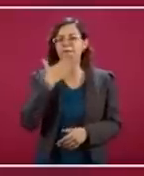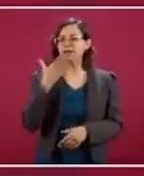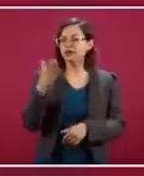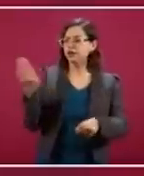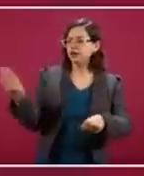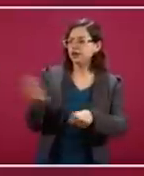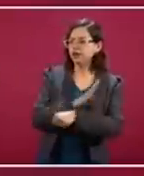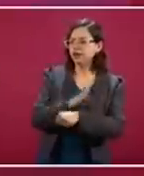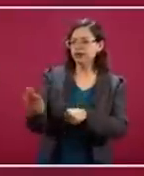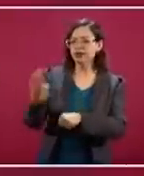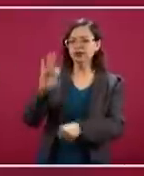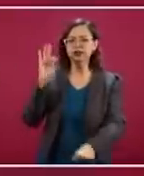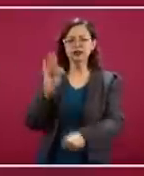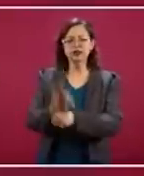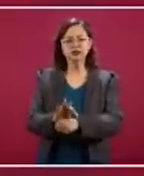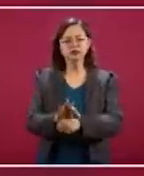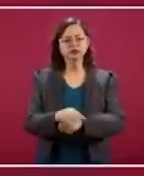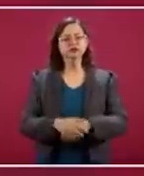Estamos